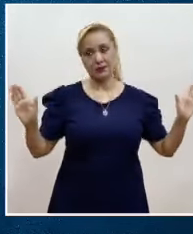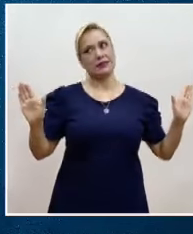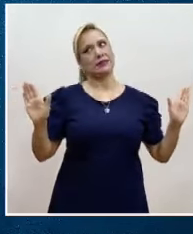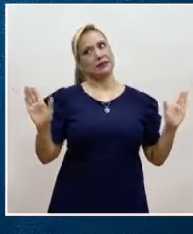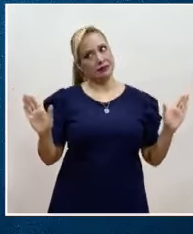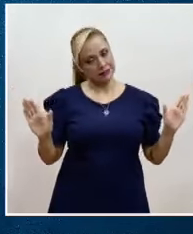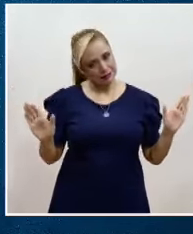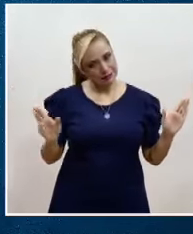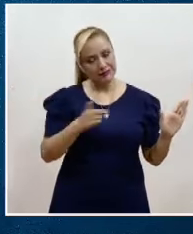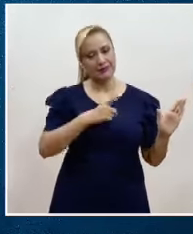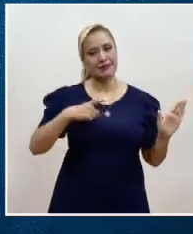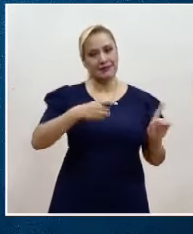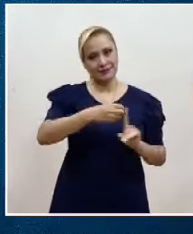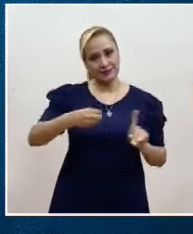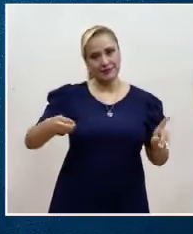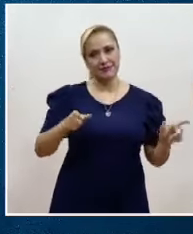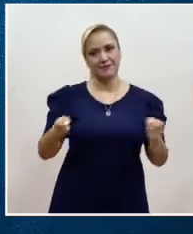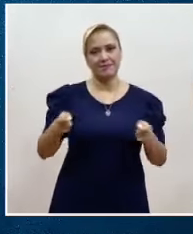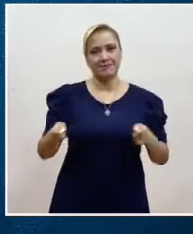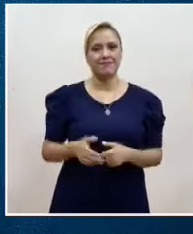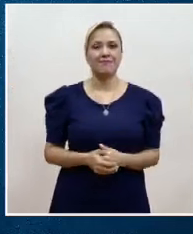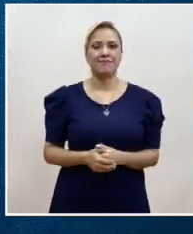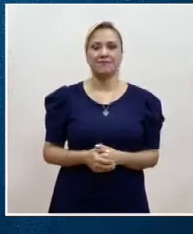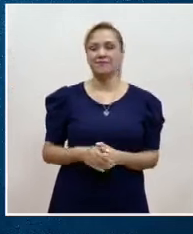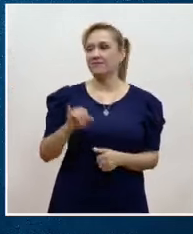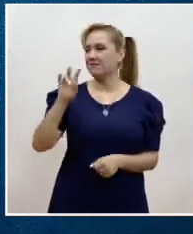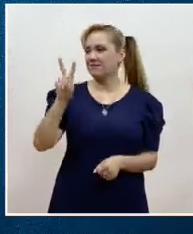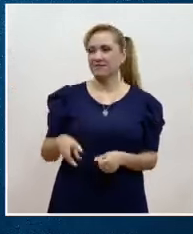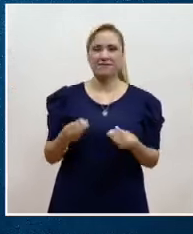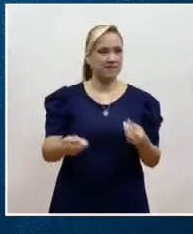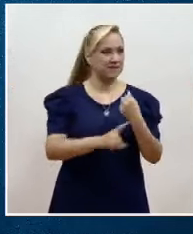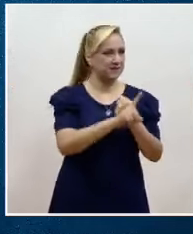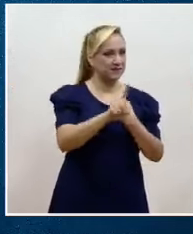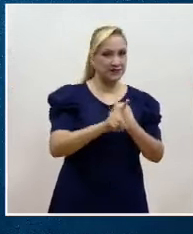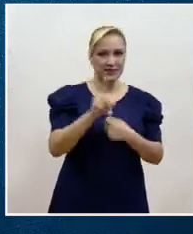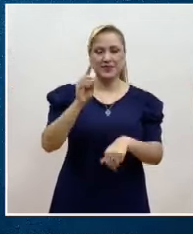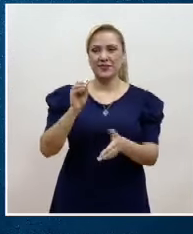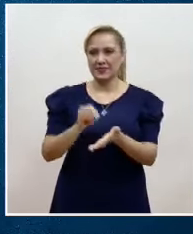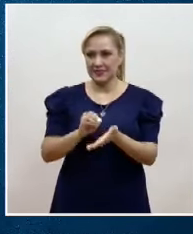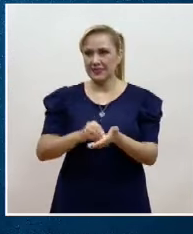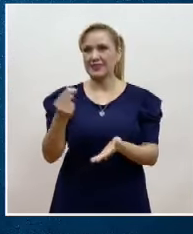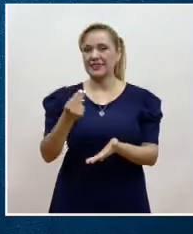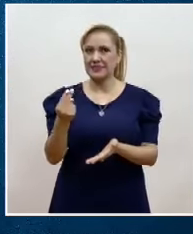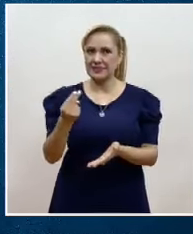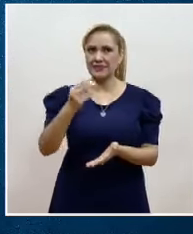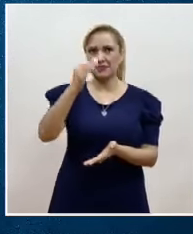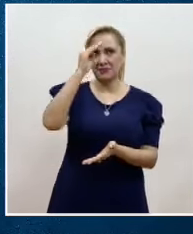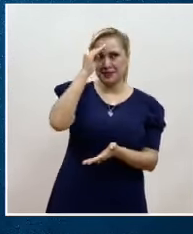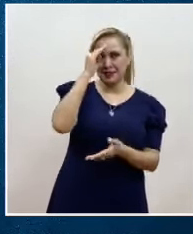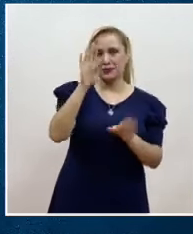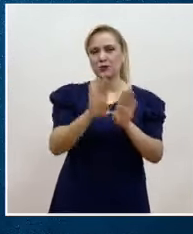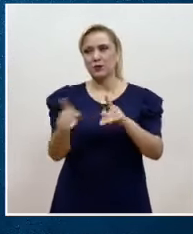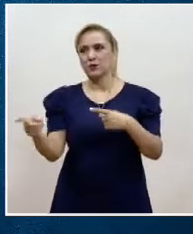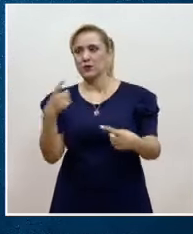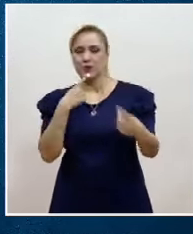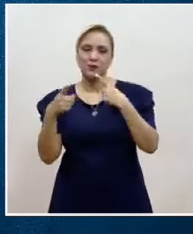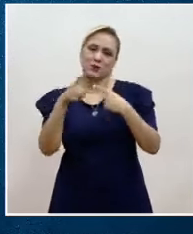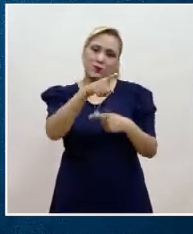como... Pues nos quedan grandes retos por seguir discutiendo y reflexionando y bueno, ustedes que son los especialistas pues